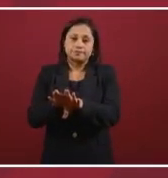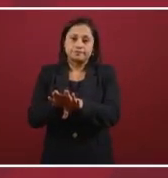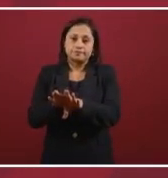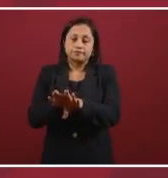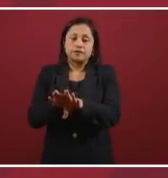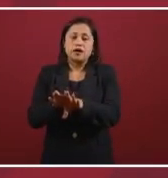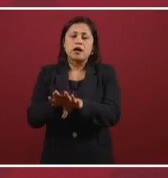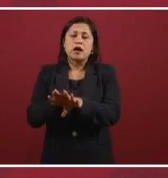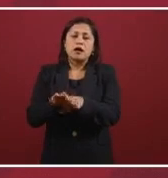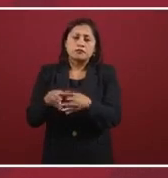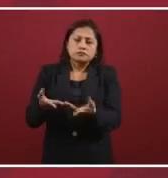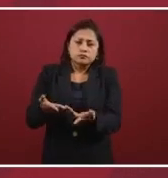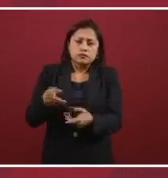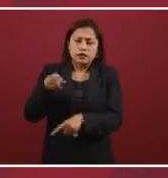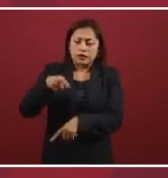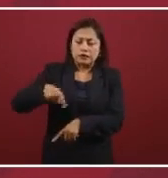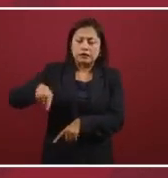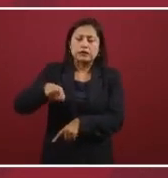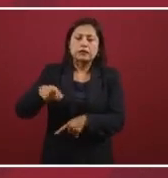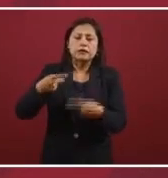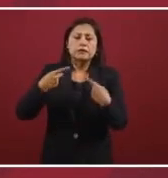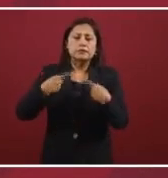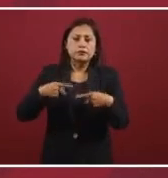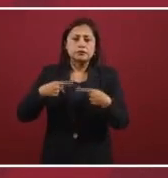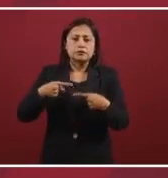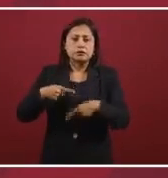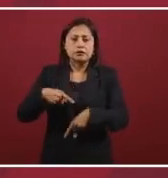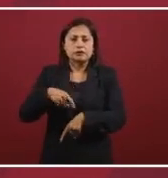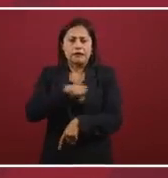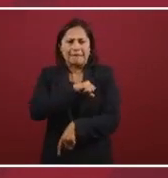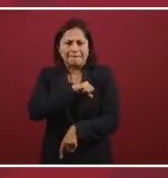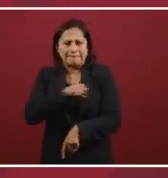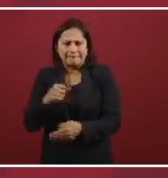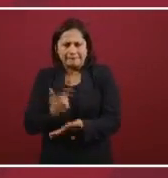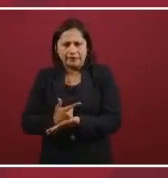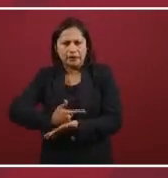graves, no son delitos de